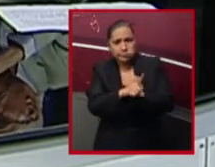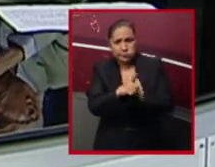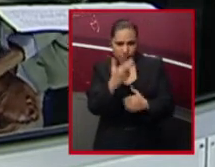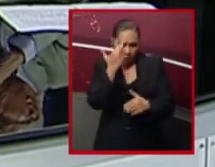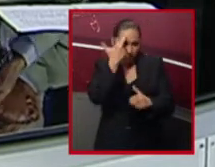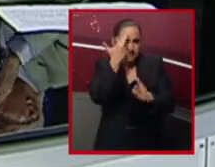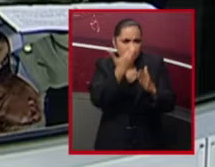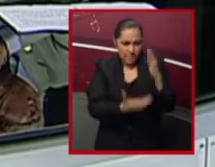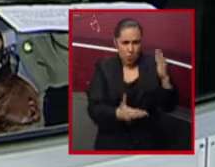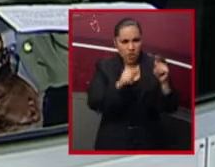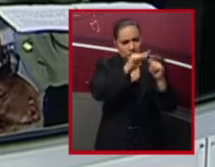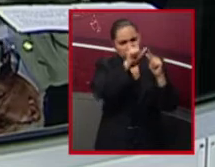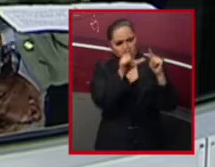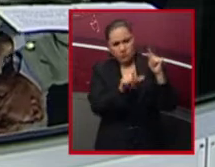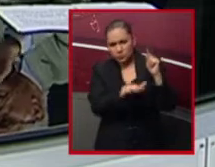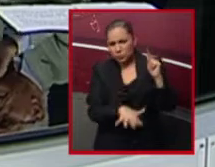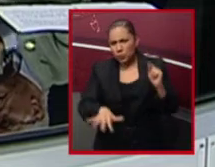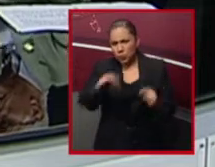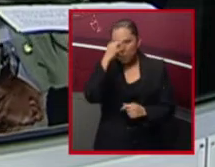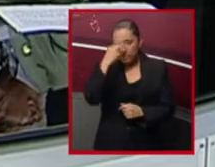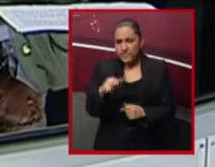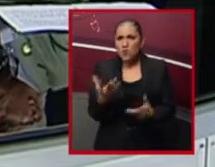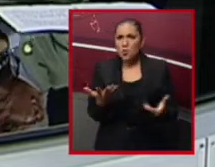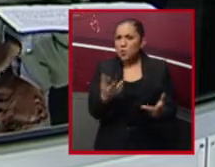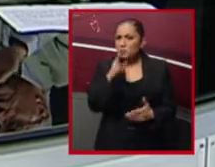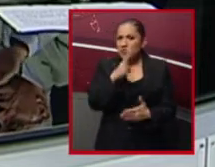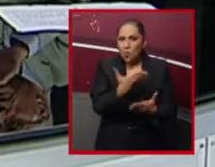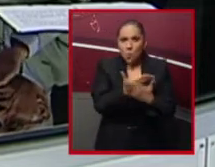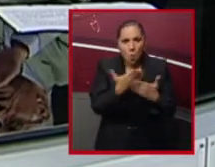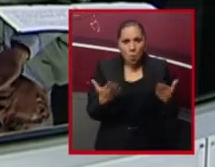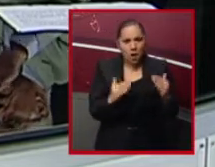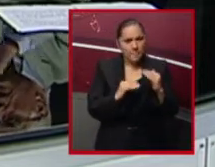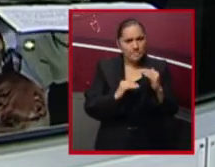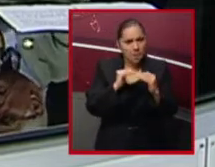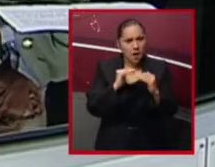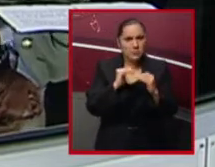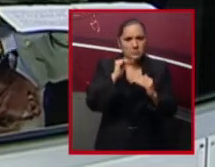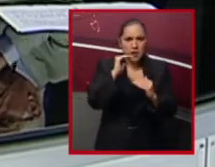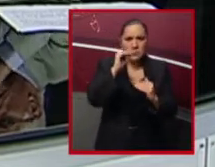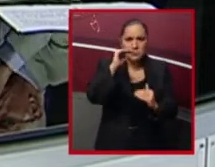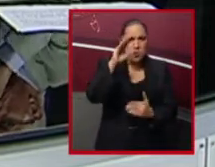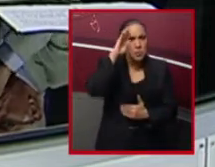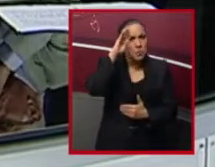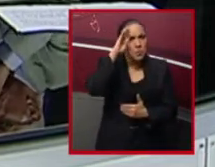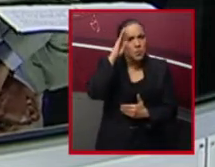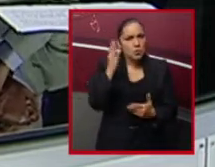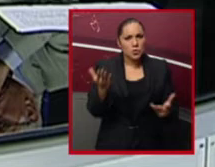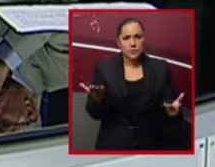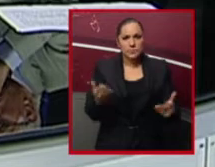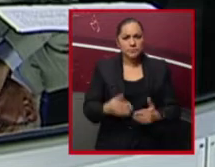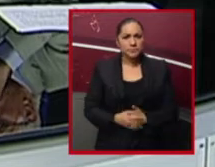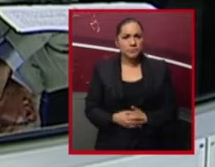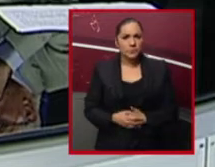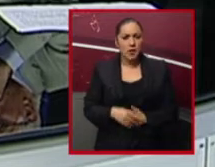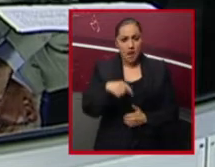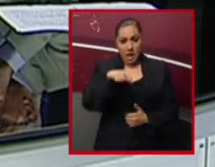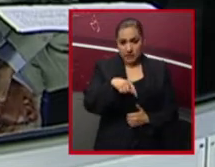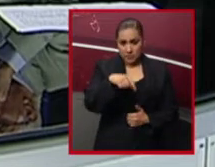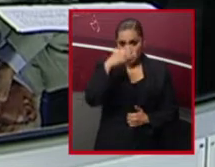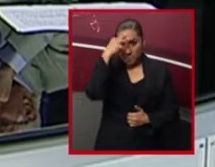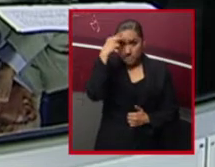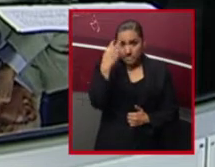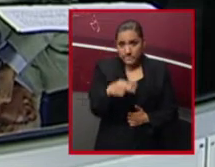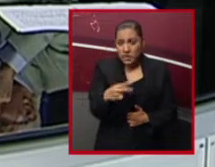vive el país, ha llegado ya a límites insoportables. En México hace rato que lo que sale por